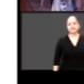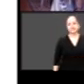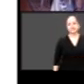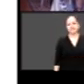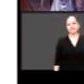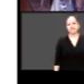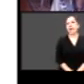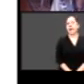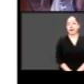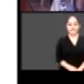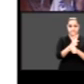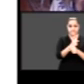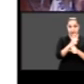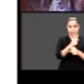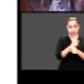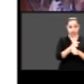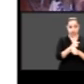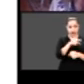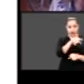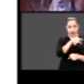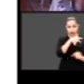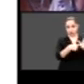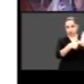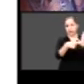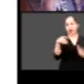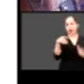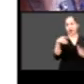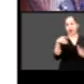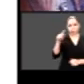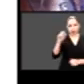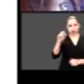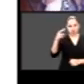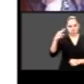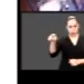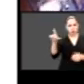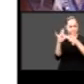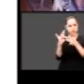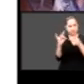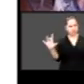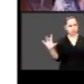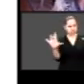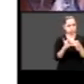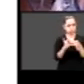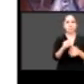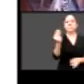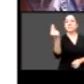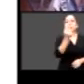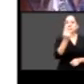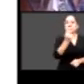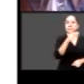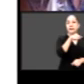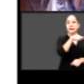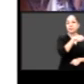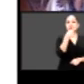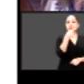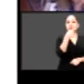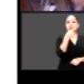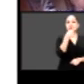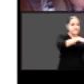lo que ya nos dijo Toño también compartir esos espacios que tenemos